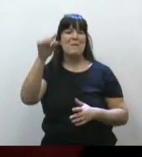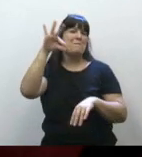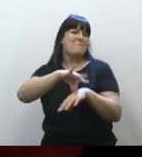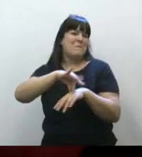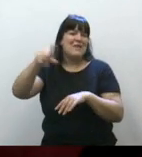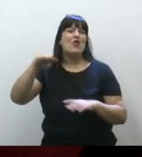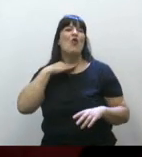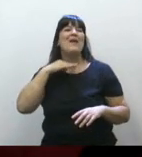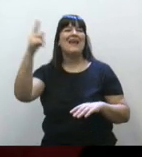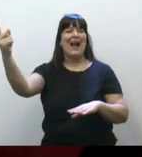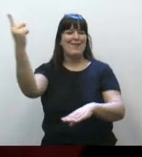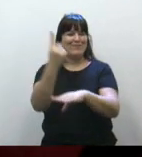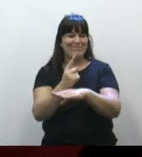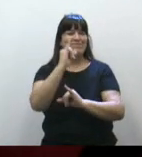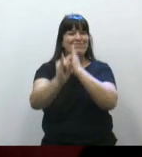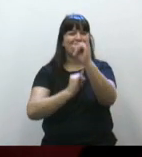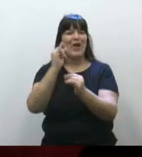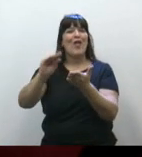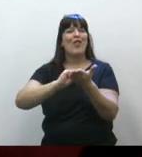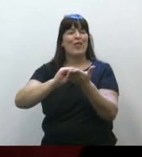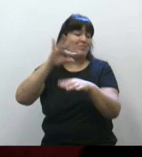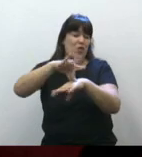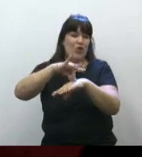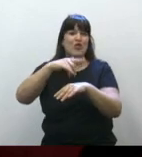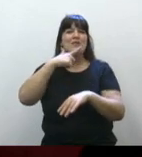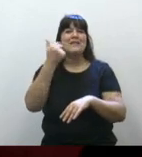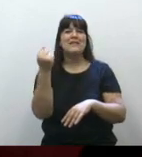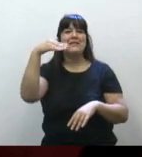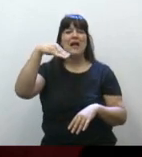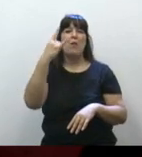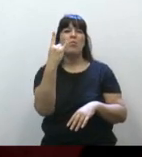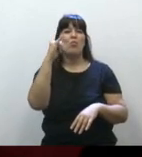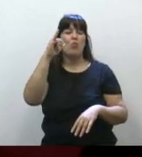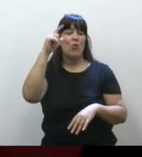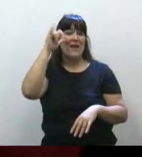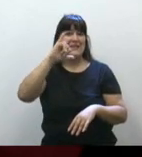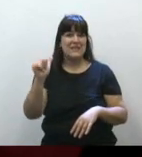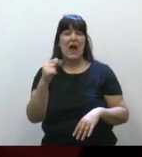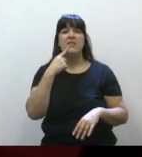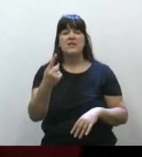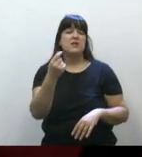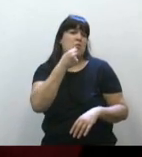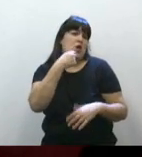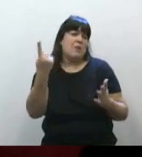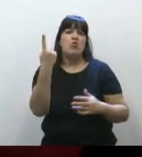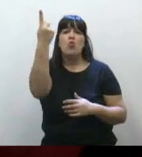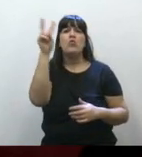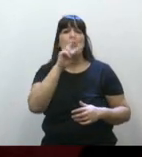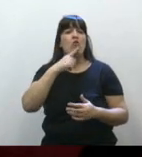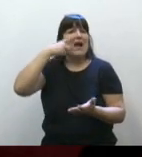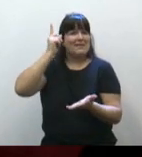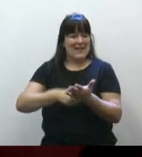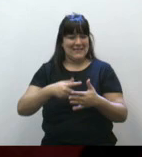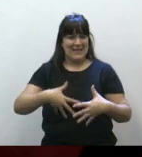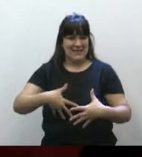vino a hablar de la experiencia mexicana el doctor sambueza dijo cuando una mujer decide hacerse un aborto o una interrupción